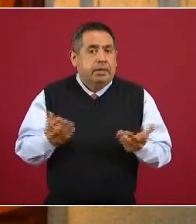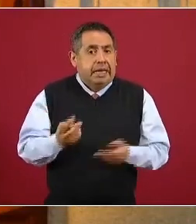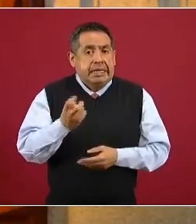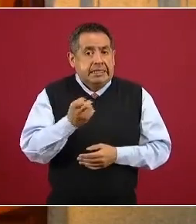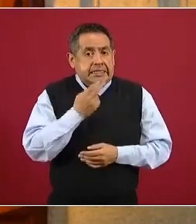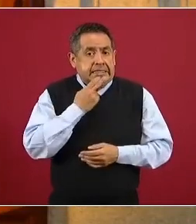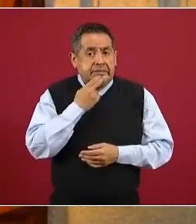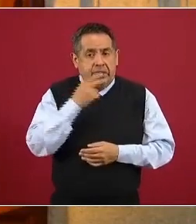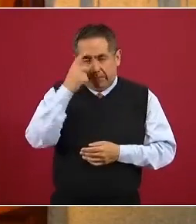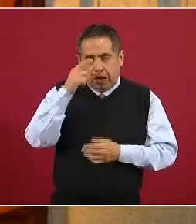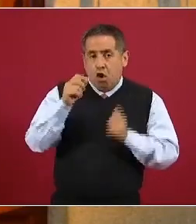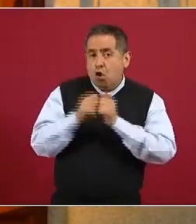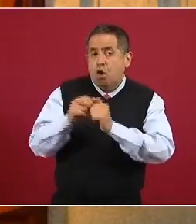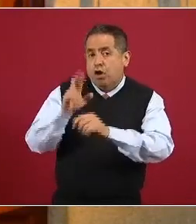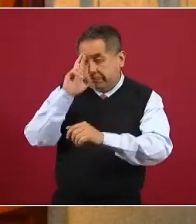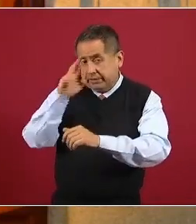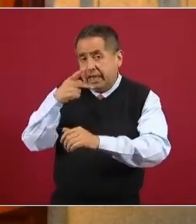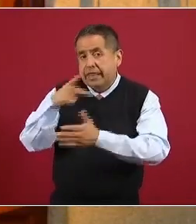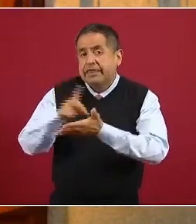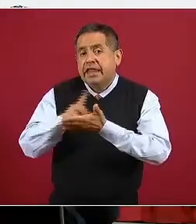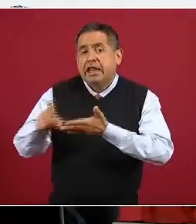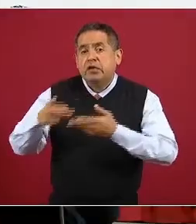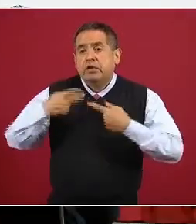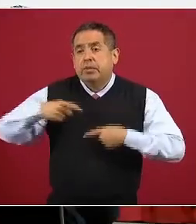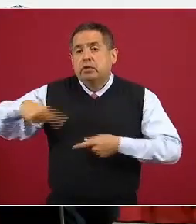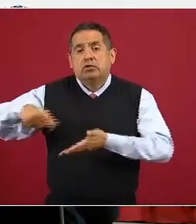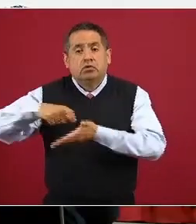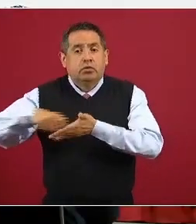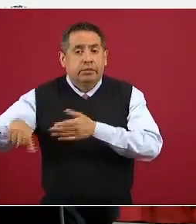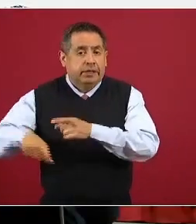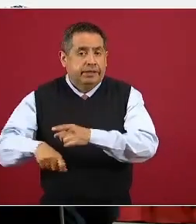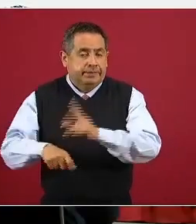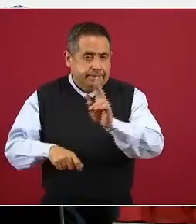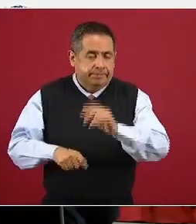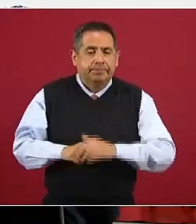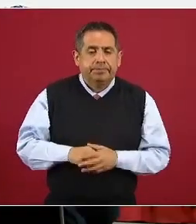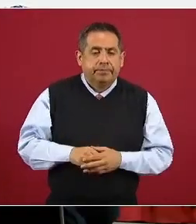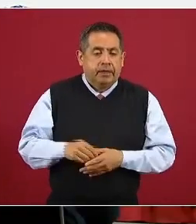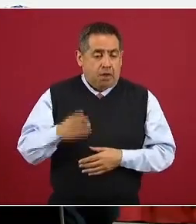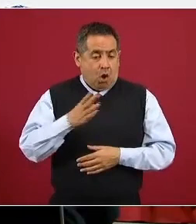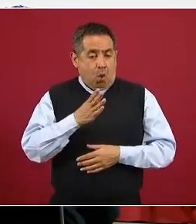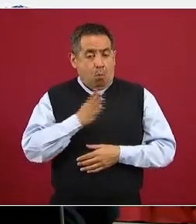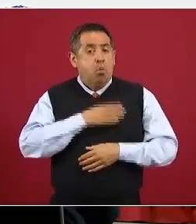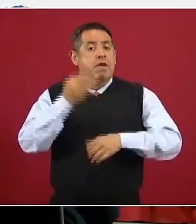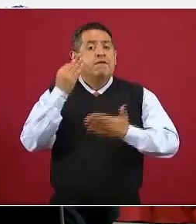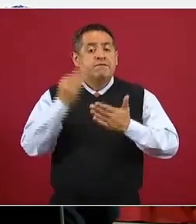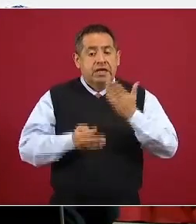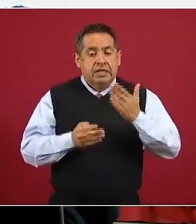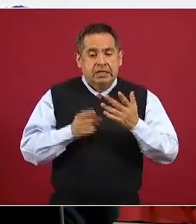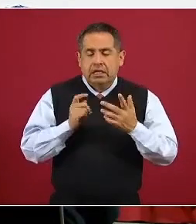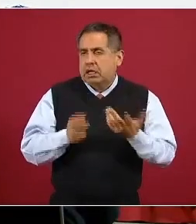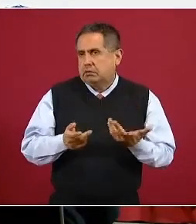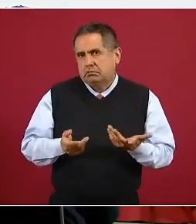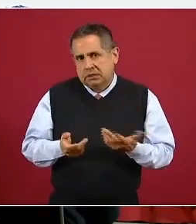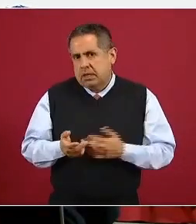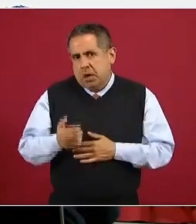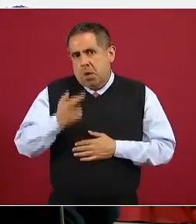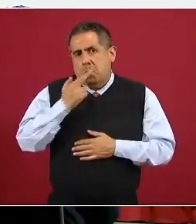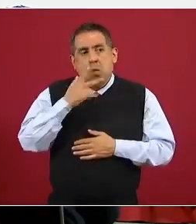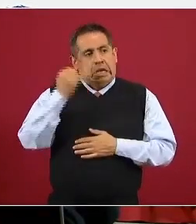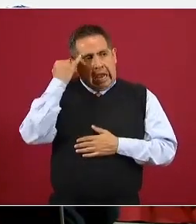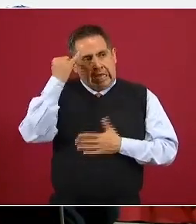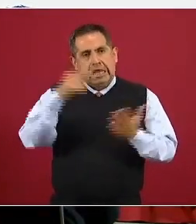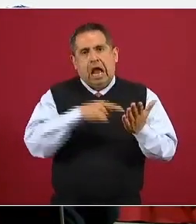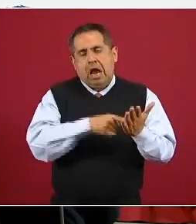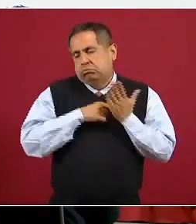garantice los derechos del consumidor. El Buen Fin, por tanto, es tal vez uno de los mejores